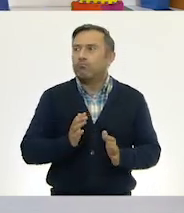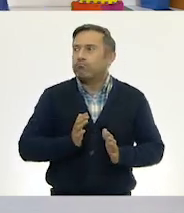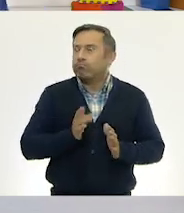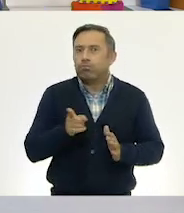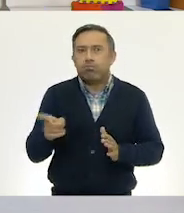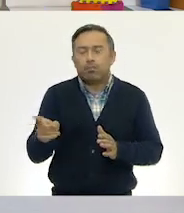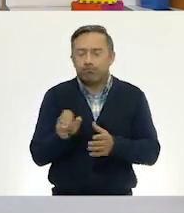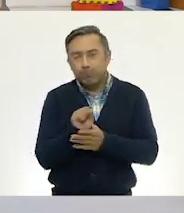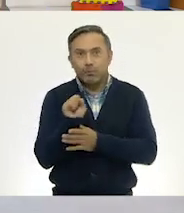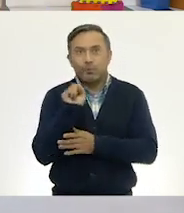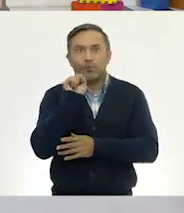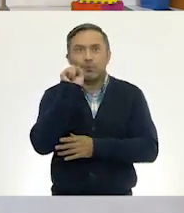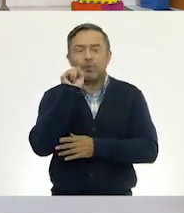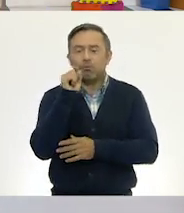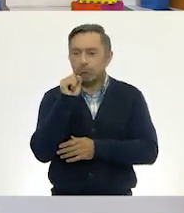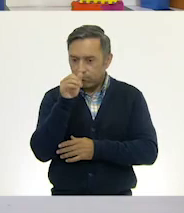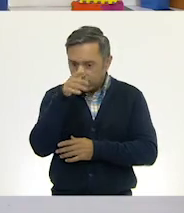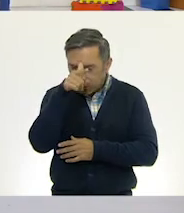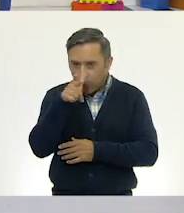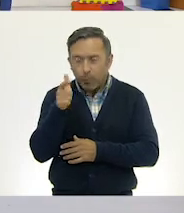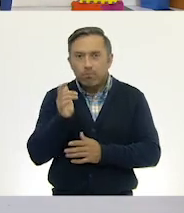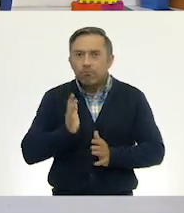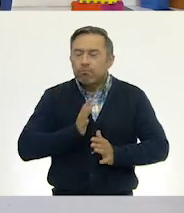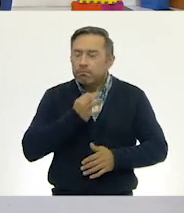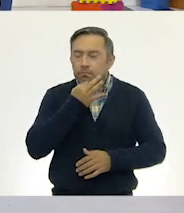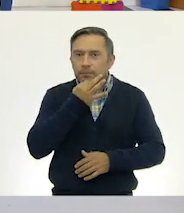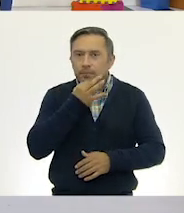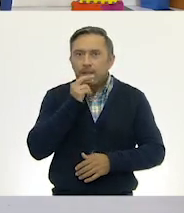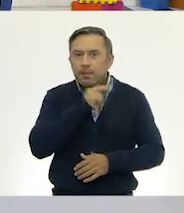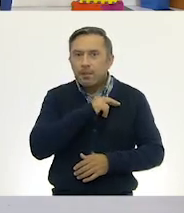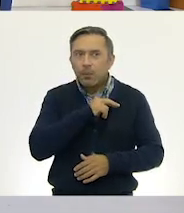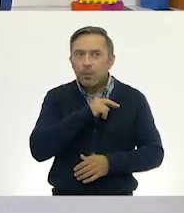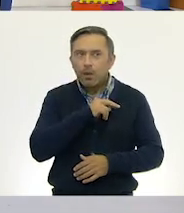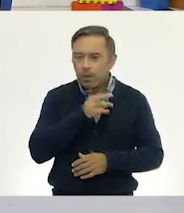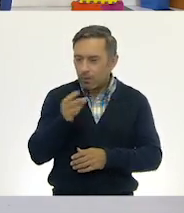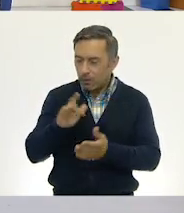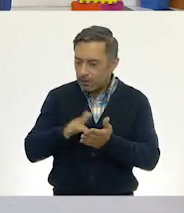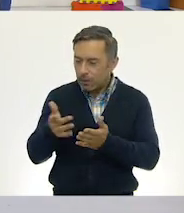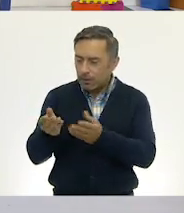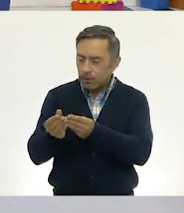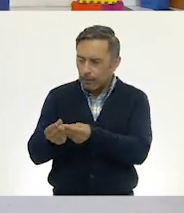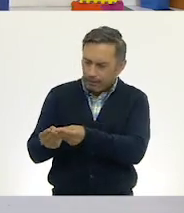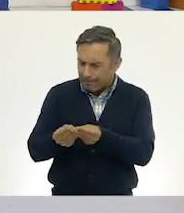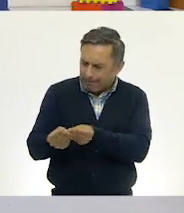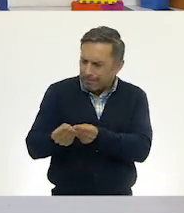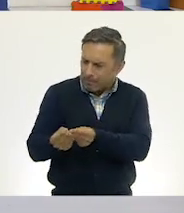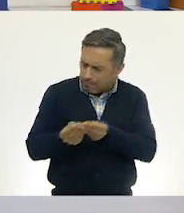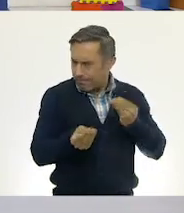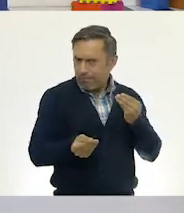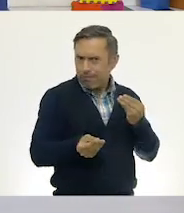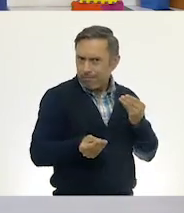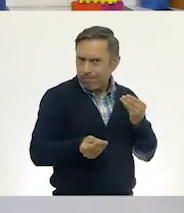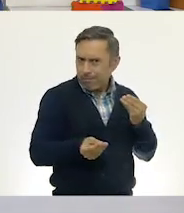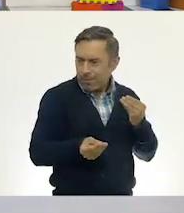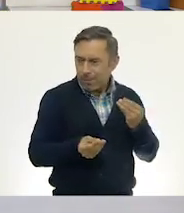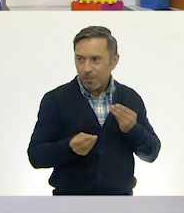estoy impresionada. Muy bien. Muchísimas gracias. ¡Ay, dámelo! Muchas gracias. Adiós.